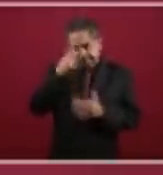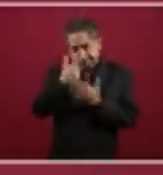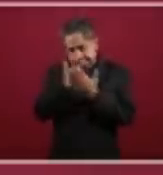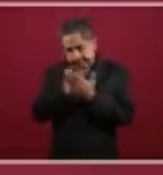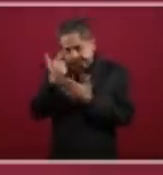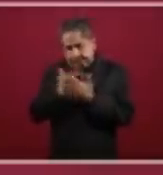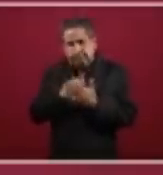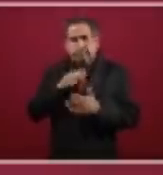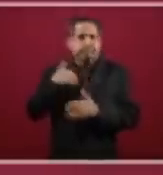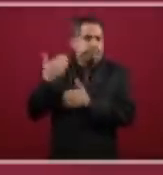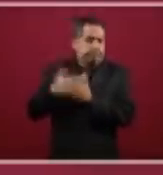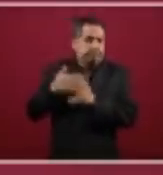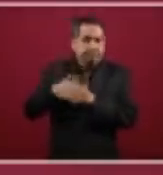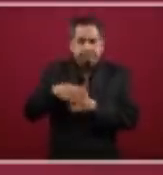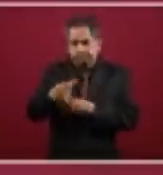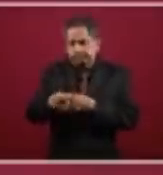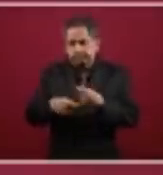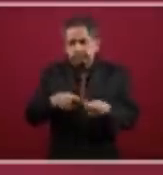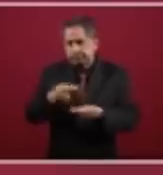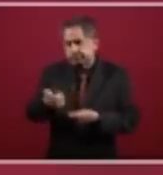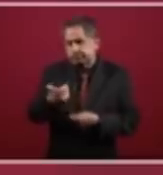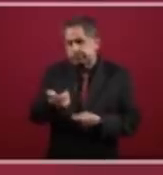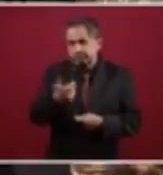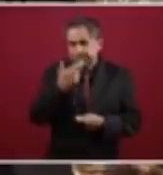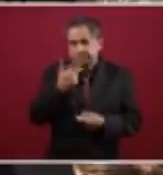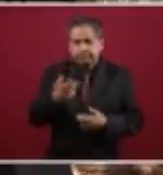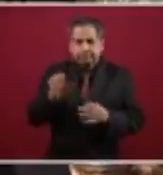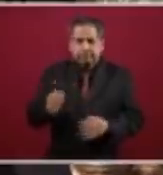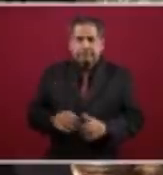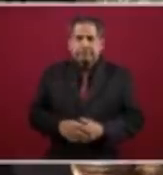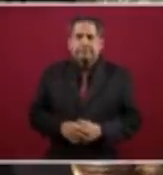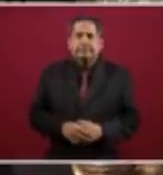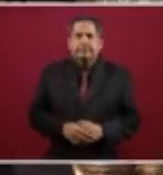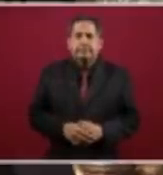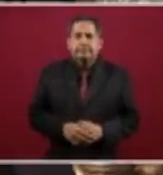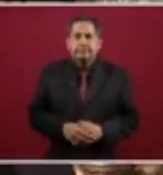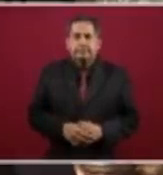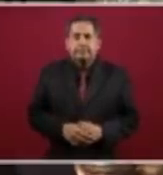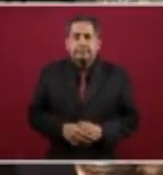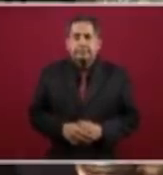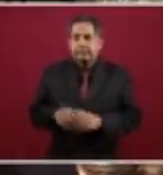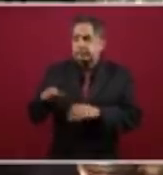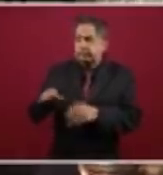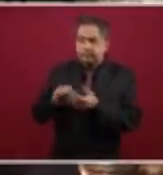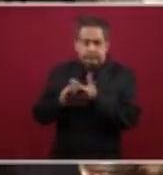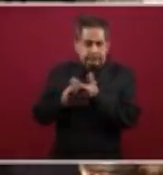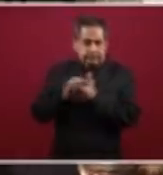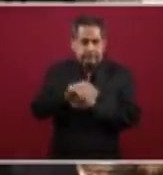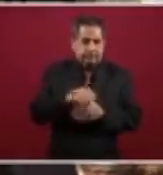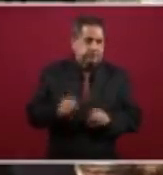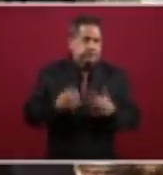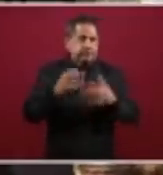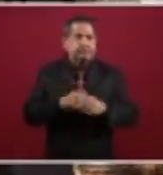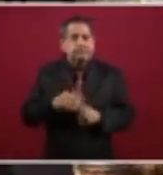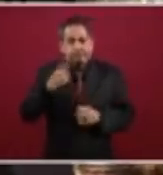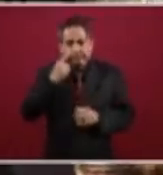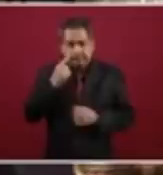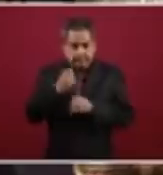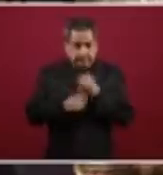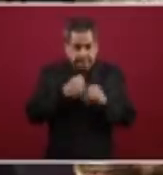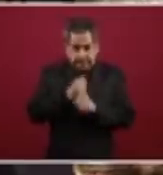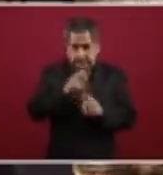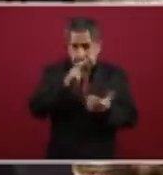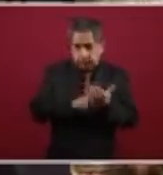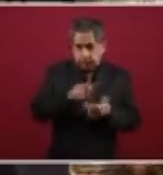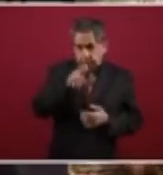padrón de manera eficiente. ¿Y lo de la inversión? Lo de la inversión. El ejercicio